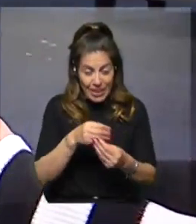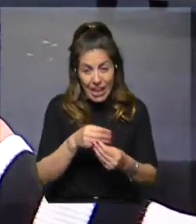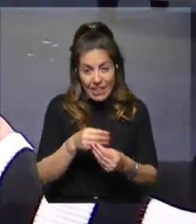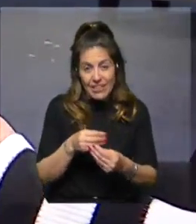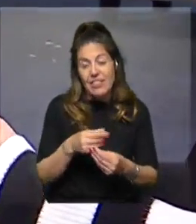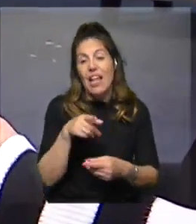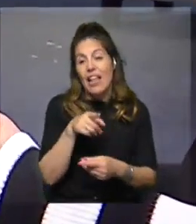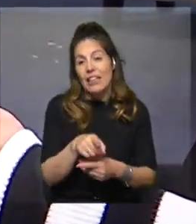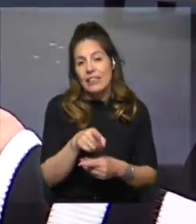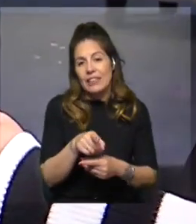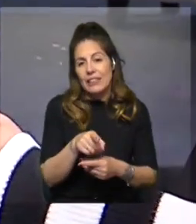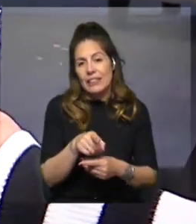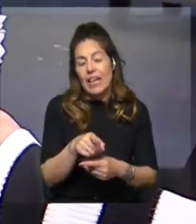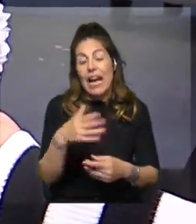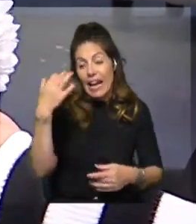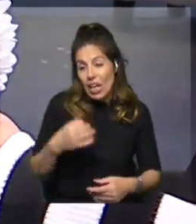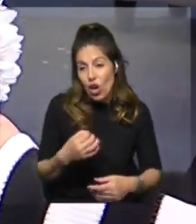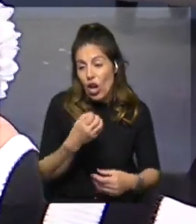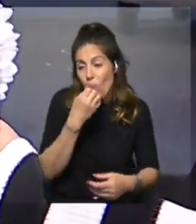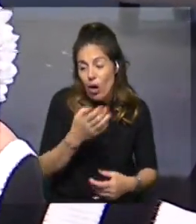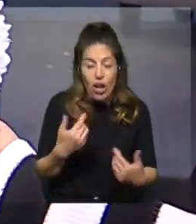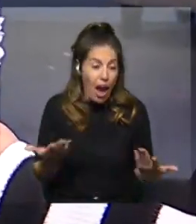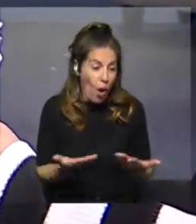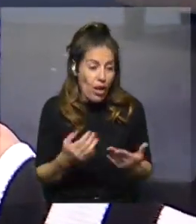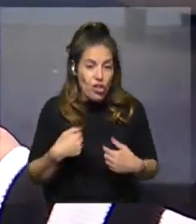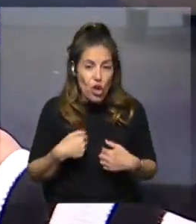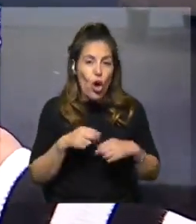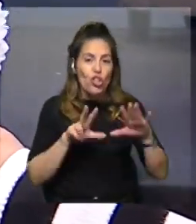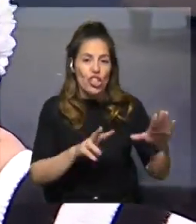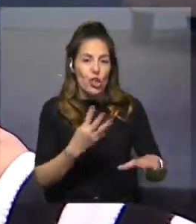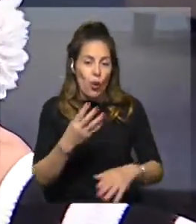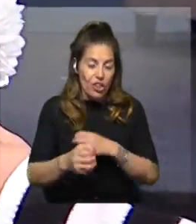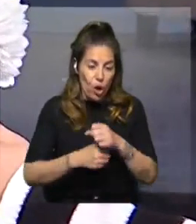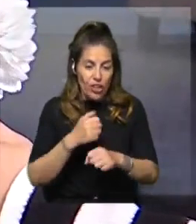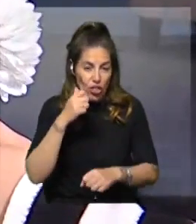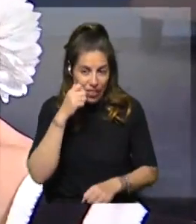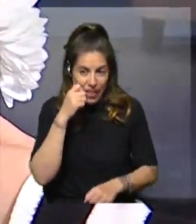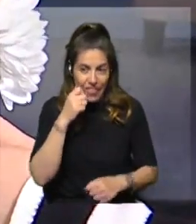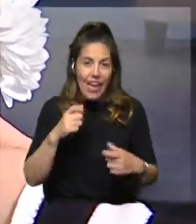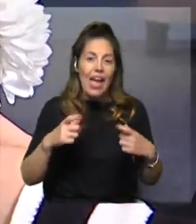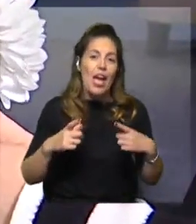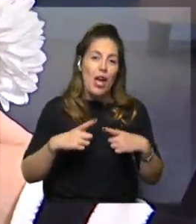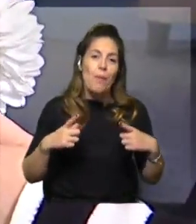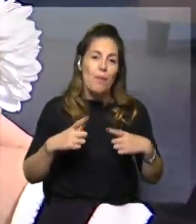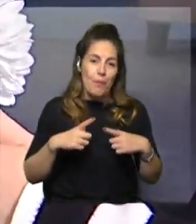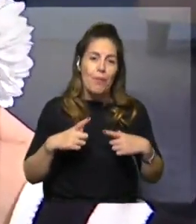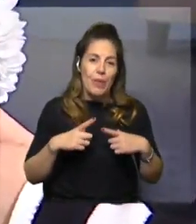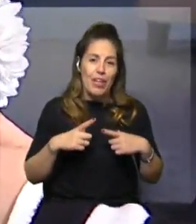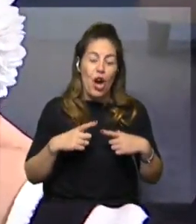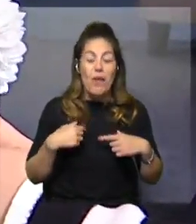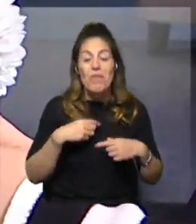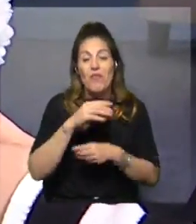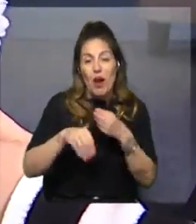creo que es de lo mejor. A mi edad, que tengo 84 ahora, y espero, son longevos en mi